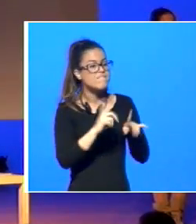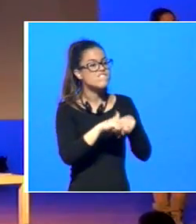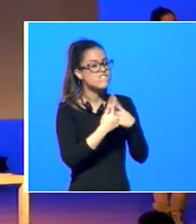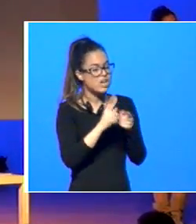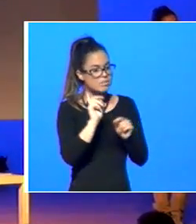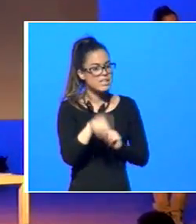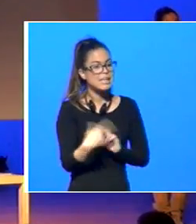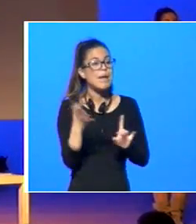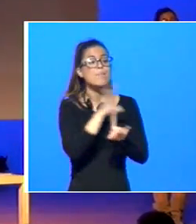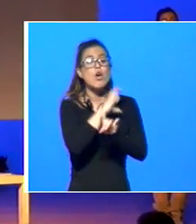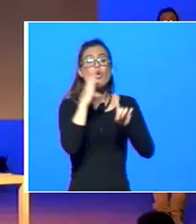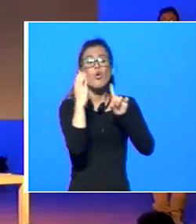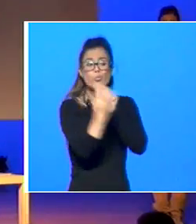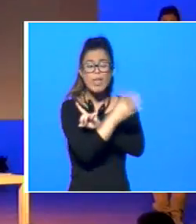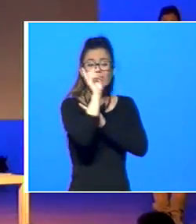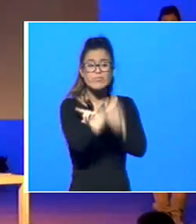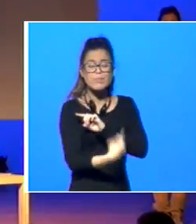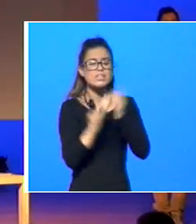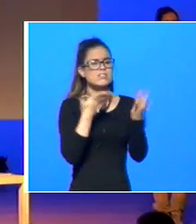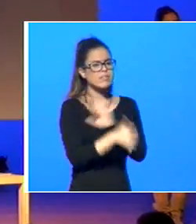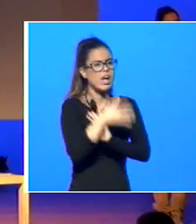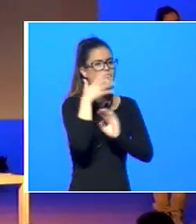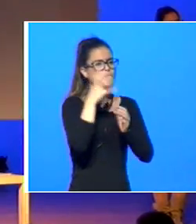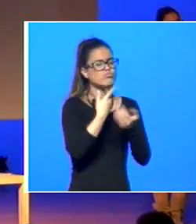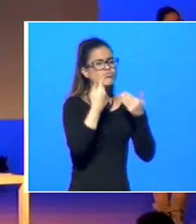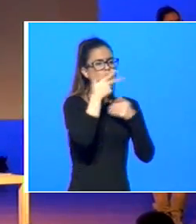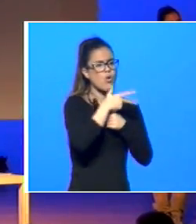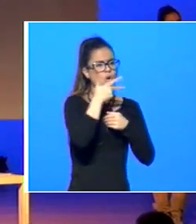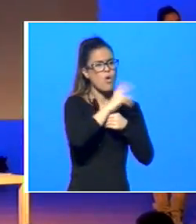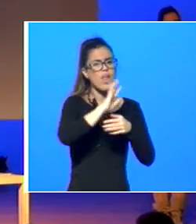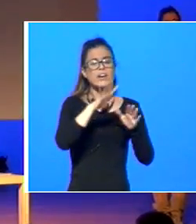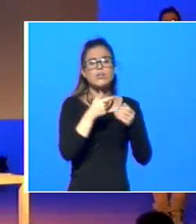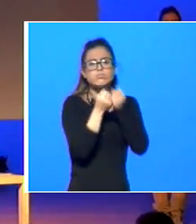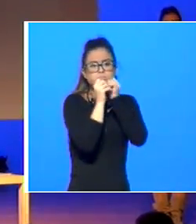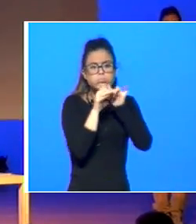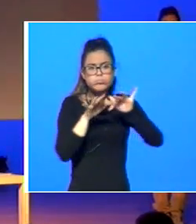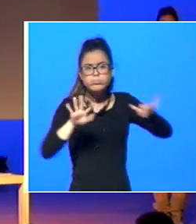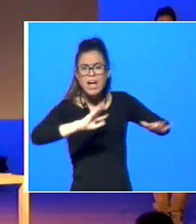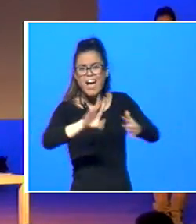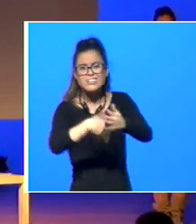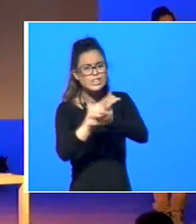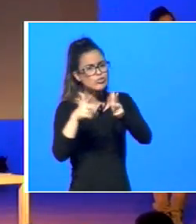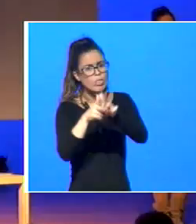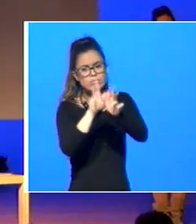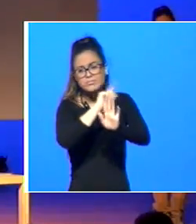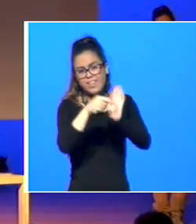con la comunidad, abrir la escuela a la comunidad de forma inclusiva. Me callo.